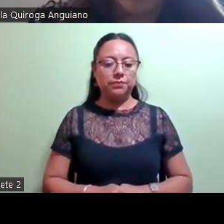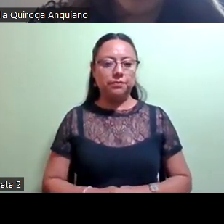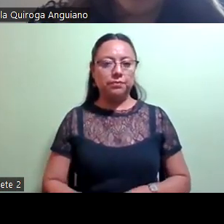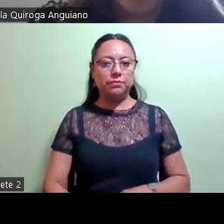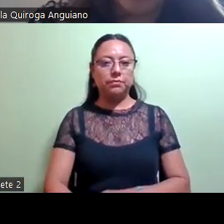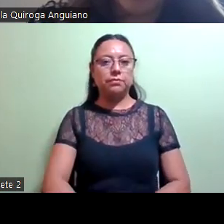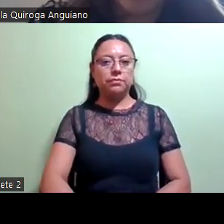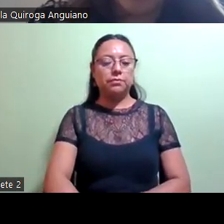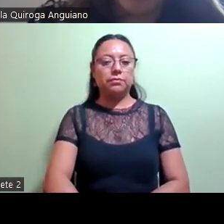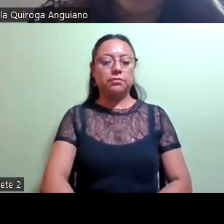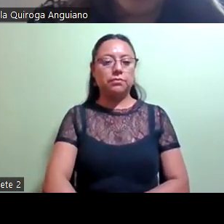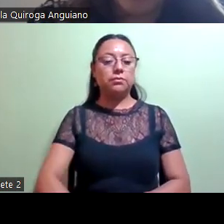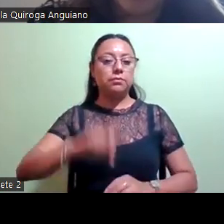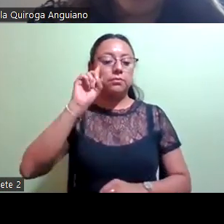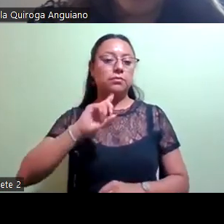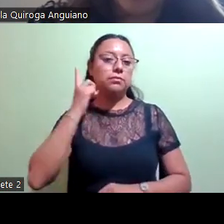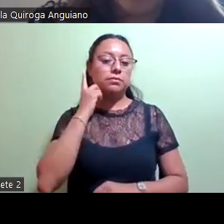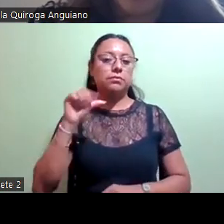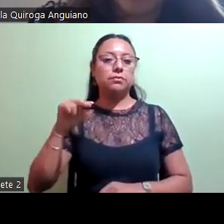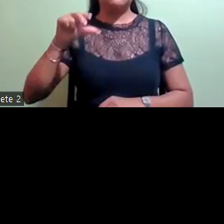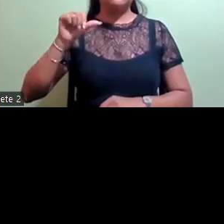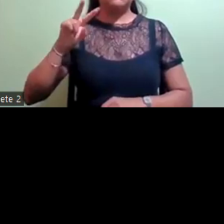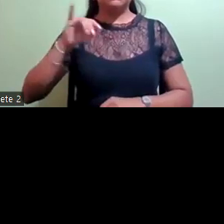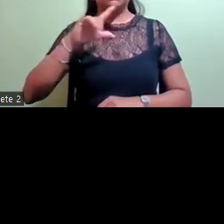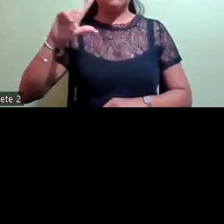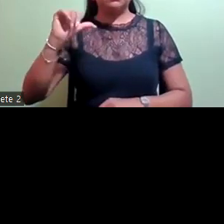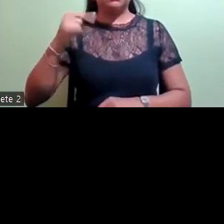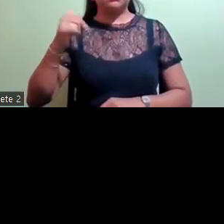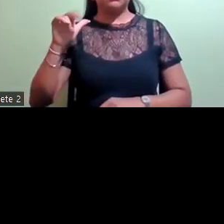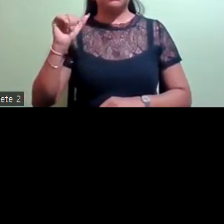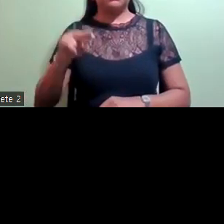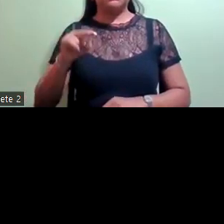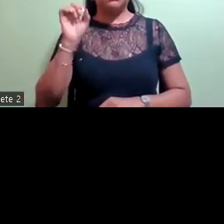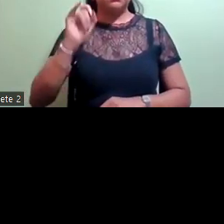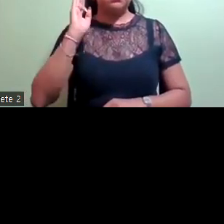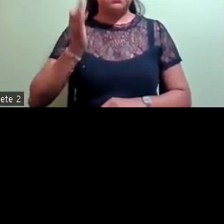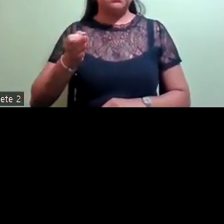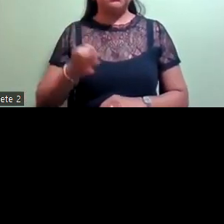No se encuentra. Diputada Ana Yoselin Villagrán Villasana, a favor.